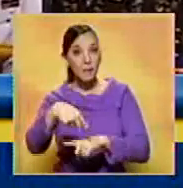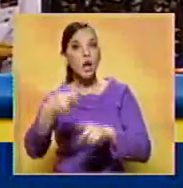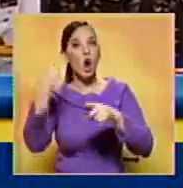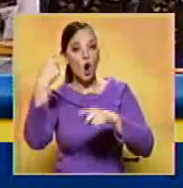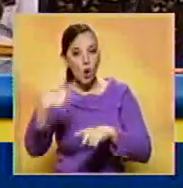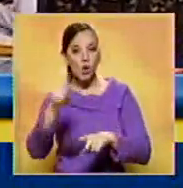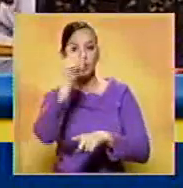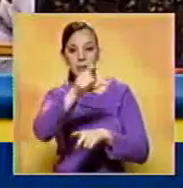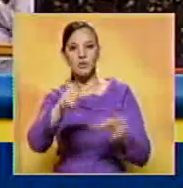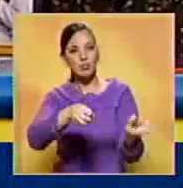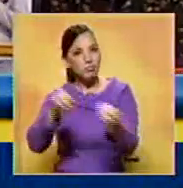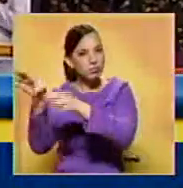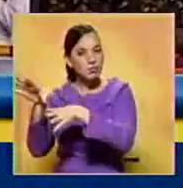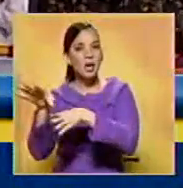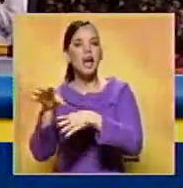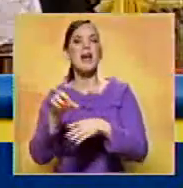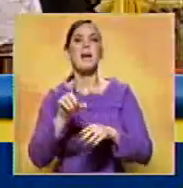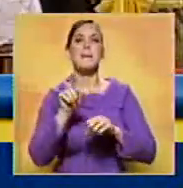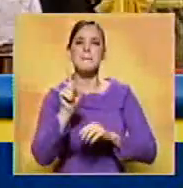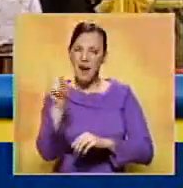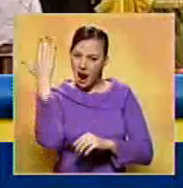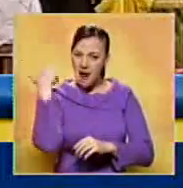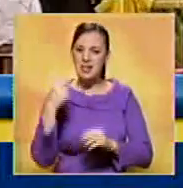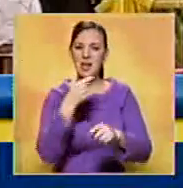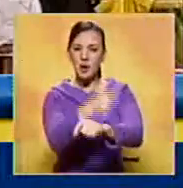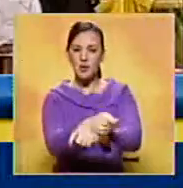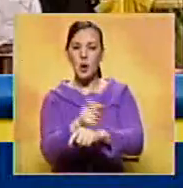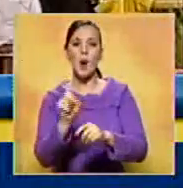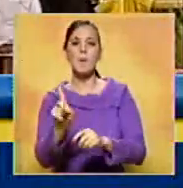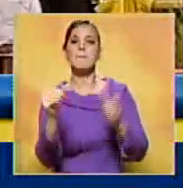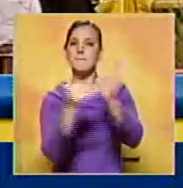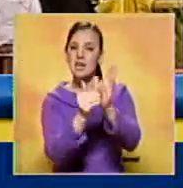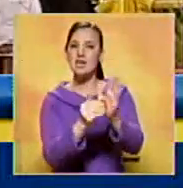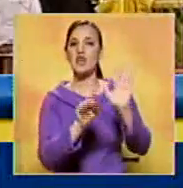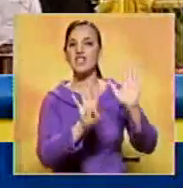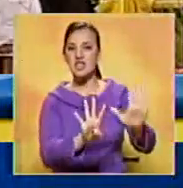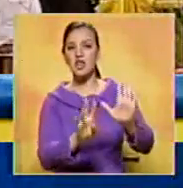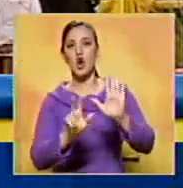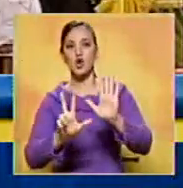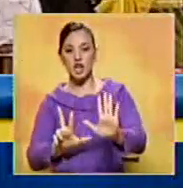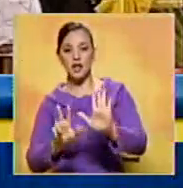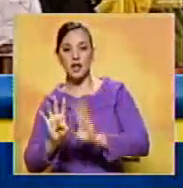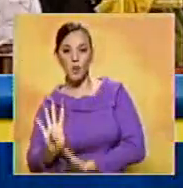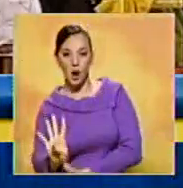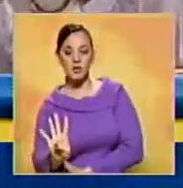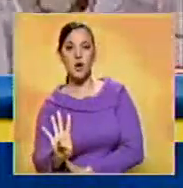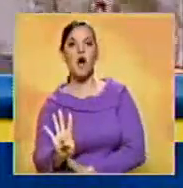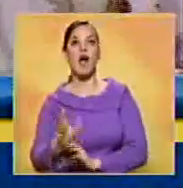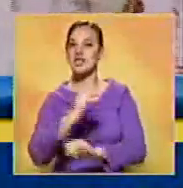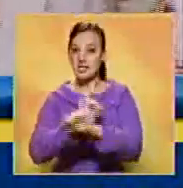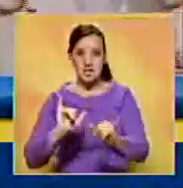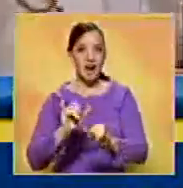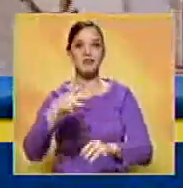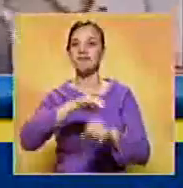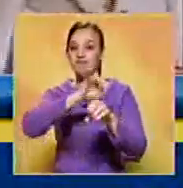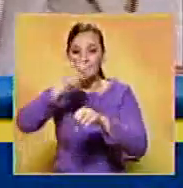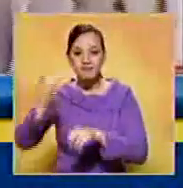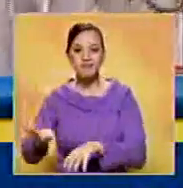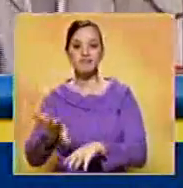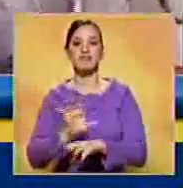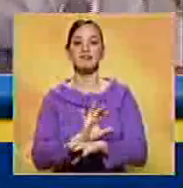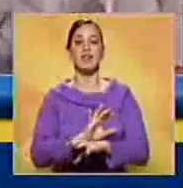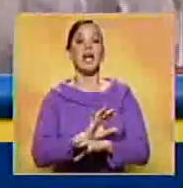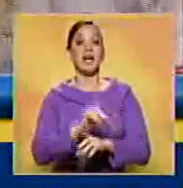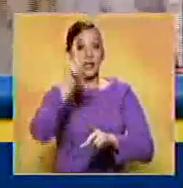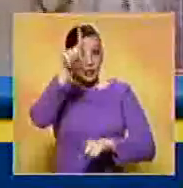de 1984, quienes ahora formarán parte de la Reserva Activa de la Nación. Allí el primer mandatario nacional también